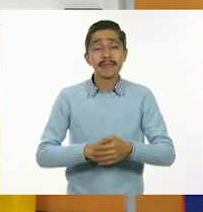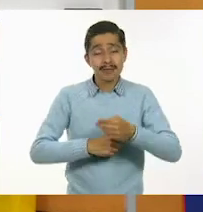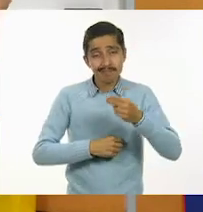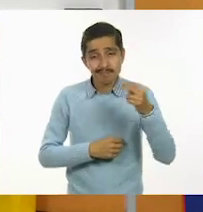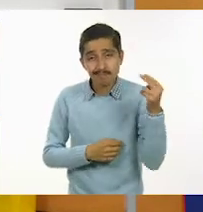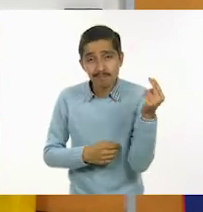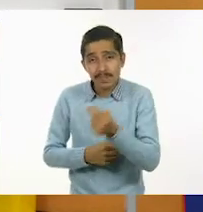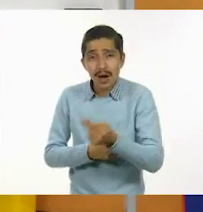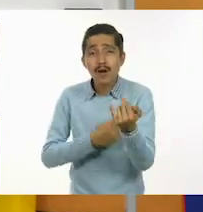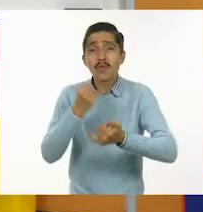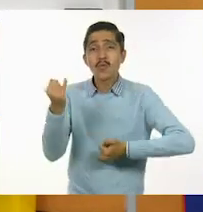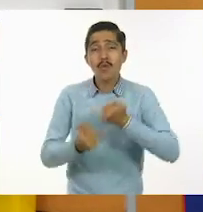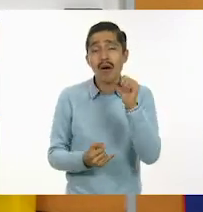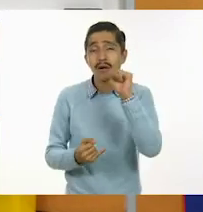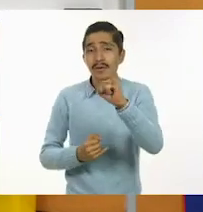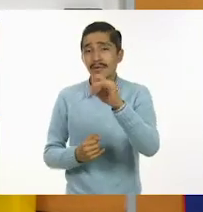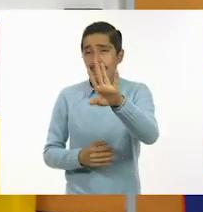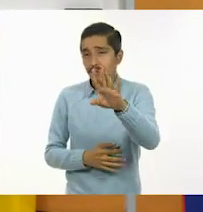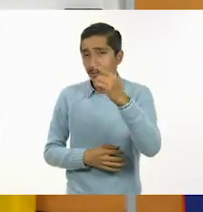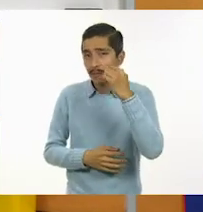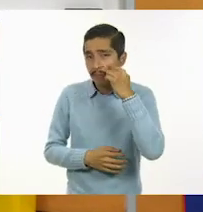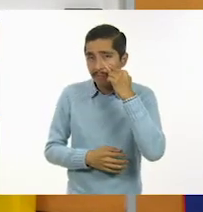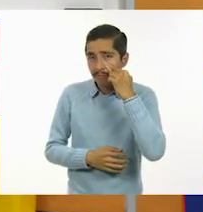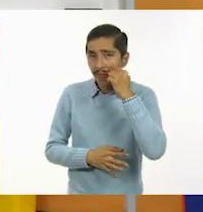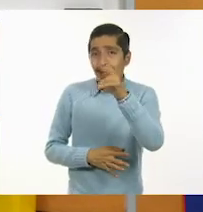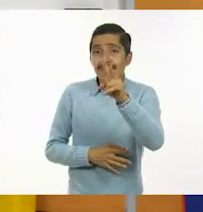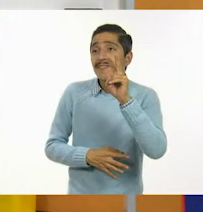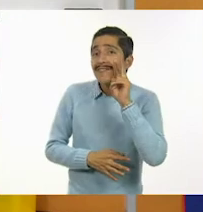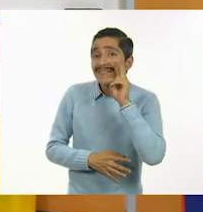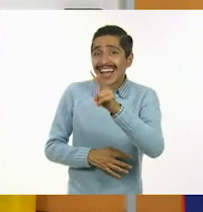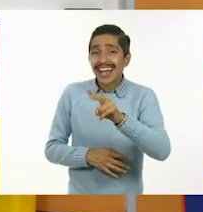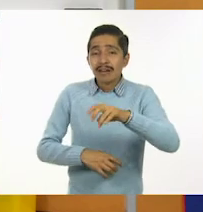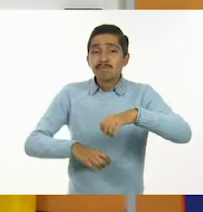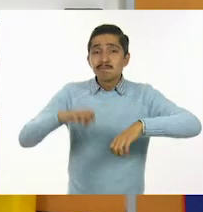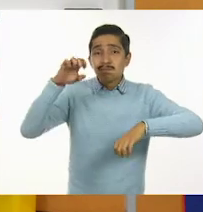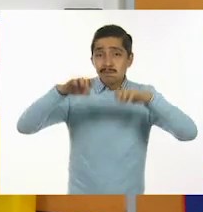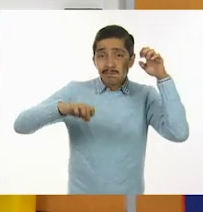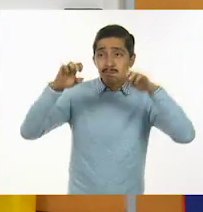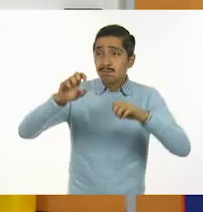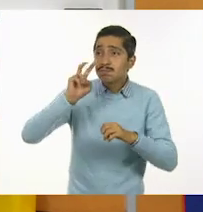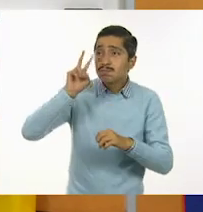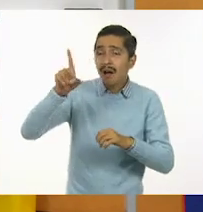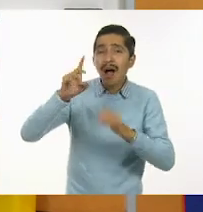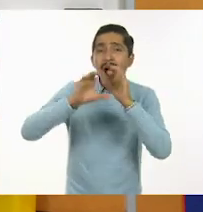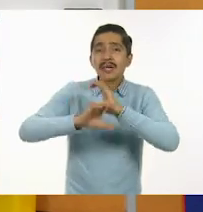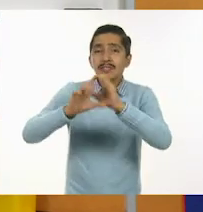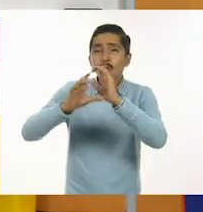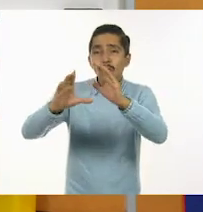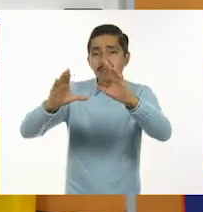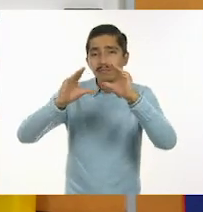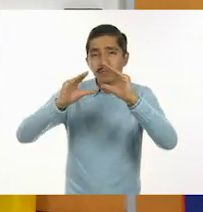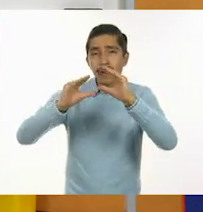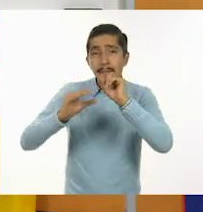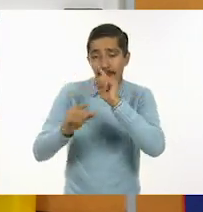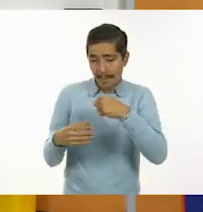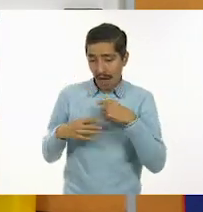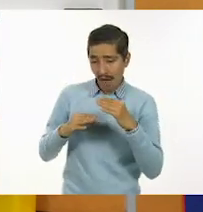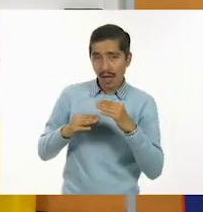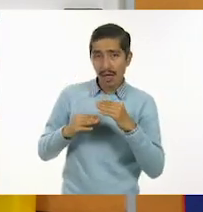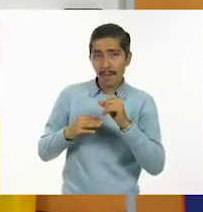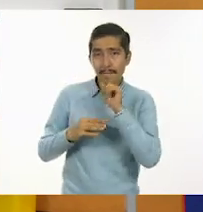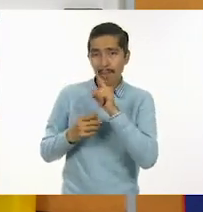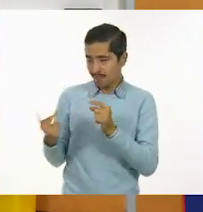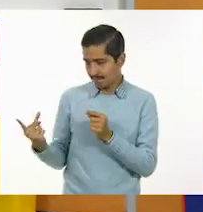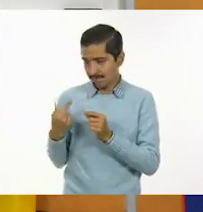jugar. Fíjate bien. Vamos a ver a estos adultos que nos van a enseñar una canción que me enseñaron a mí y que después